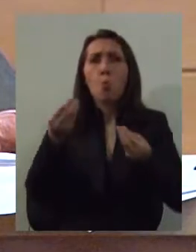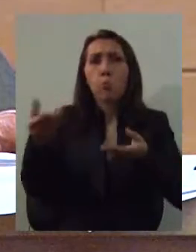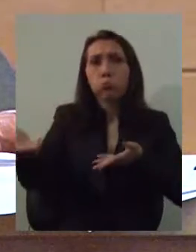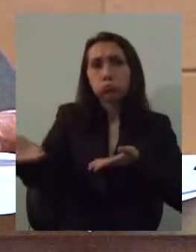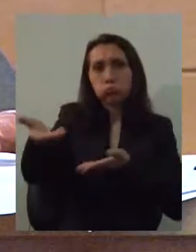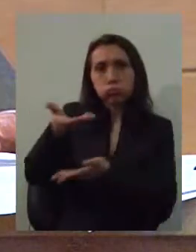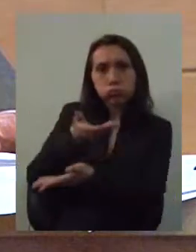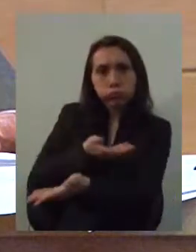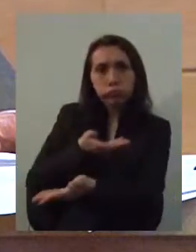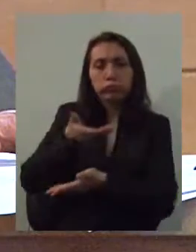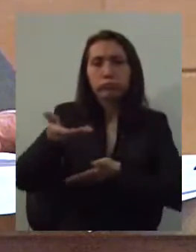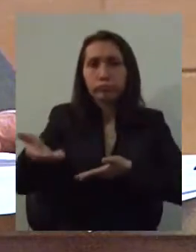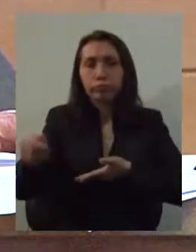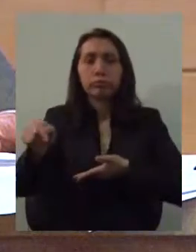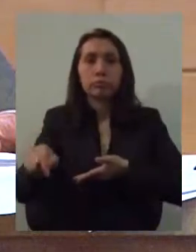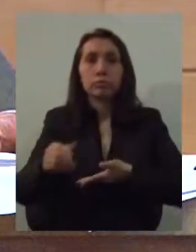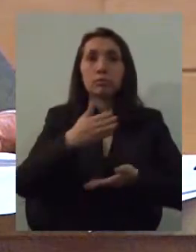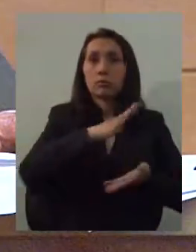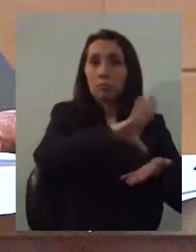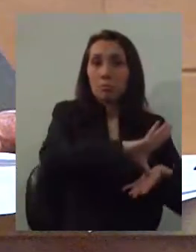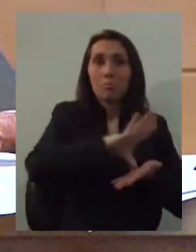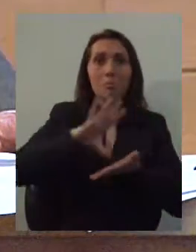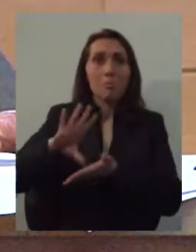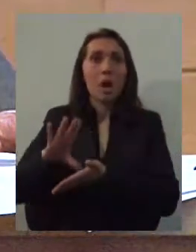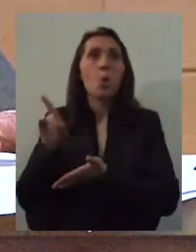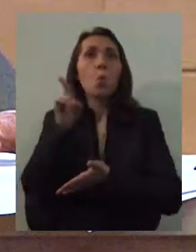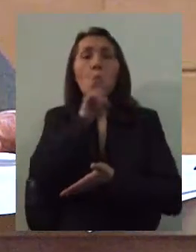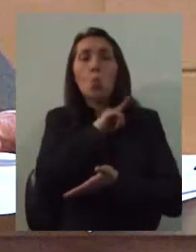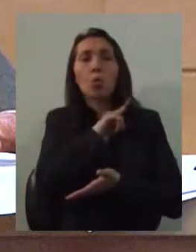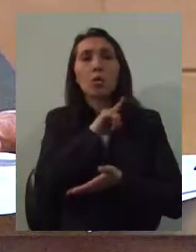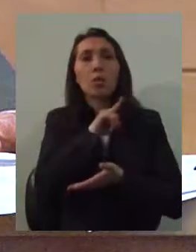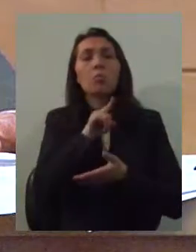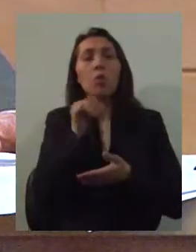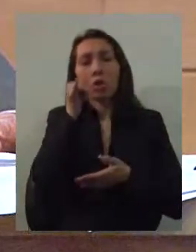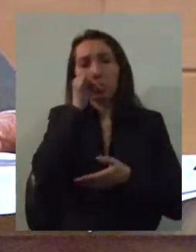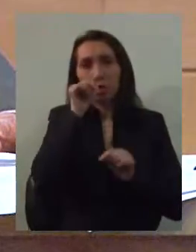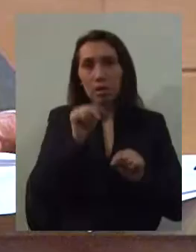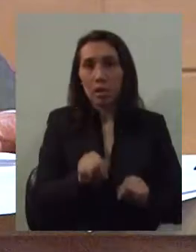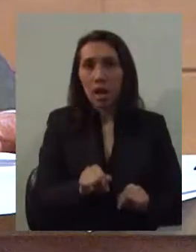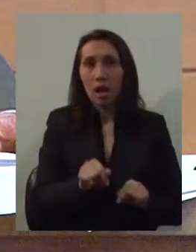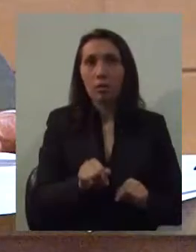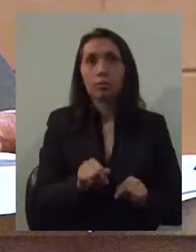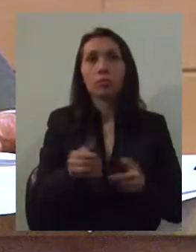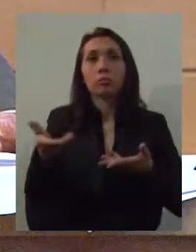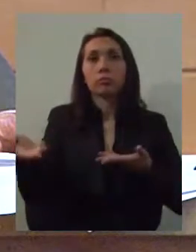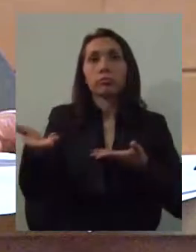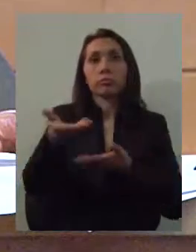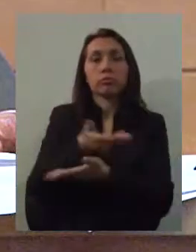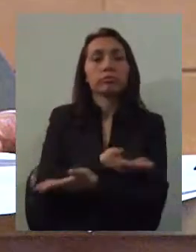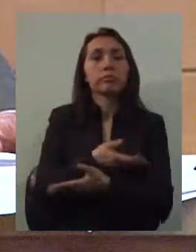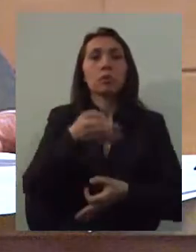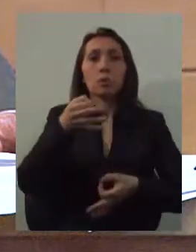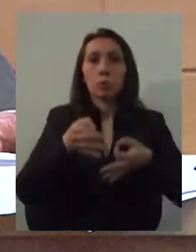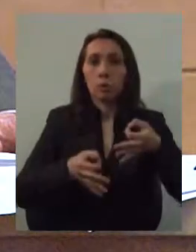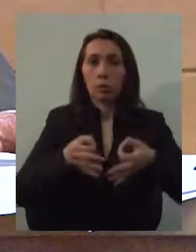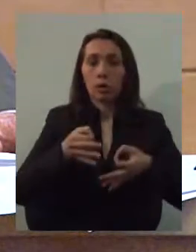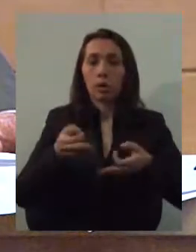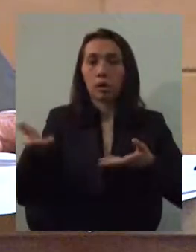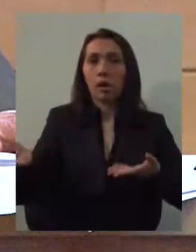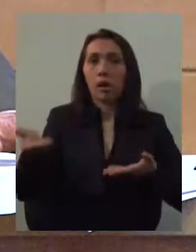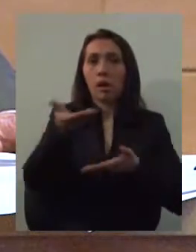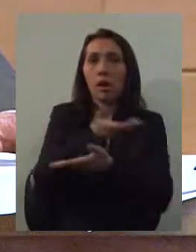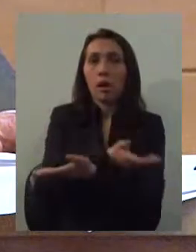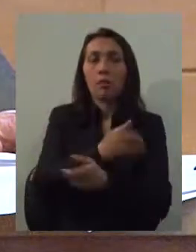se ha venido produciendo entre nuestros países en los últimos tiempos, que es un intercambio jurídico, es un